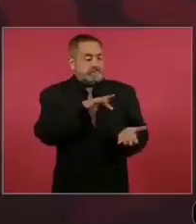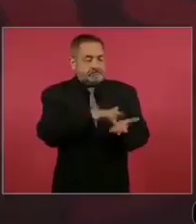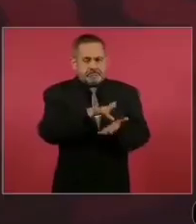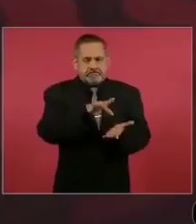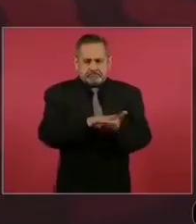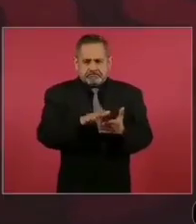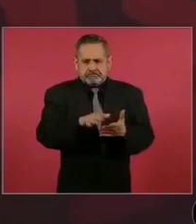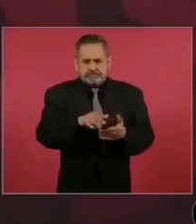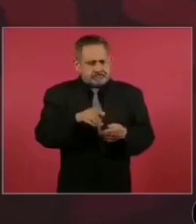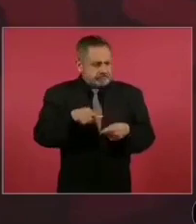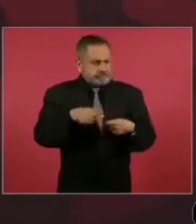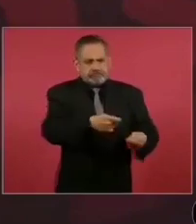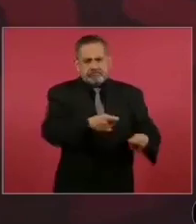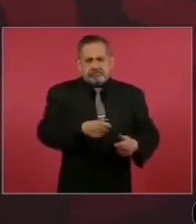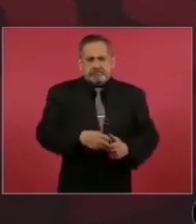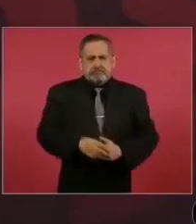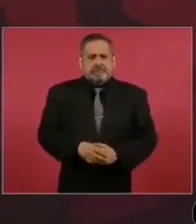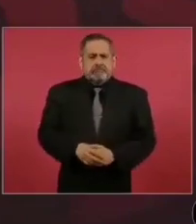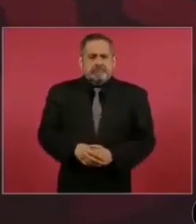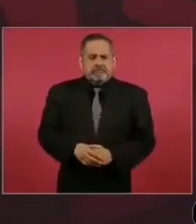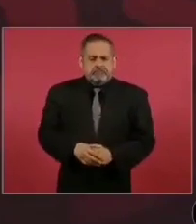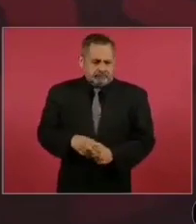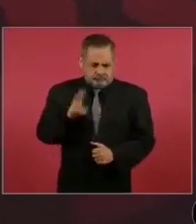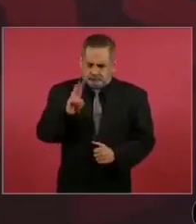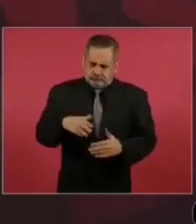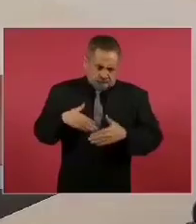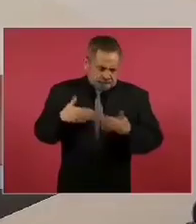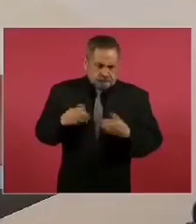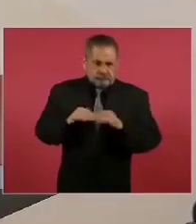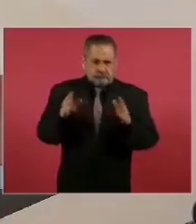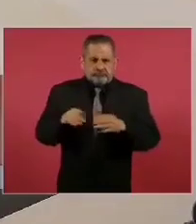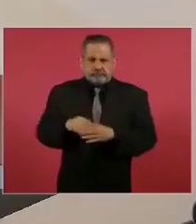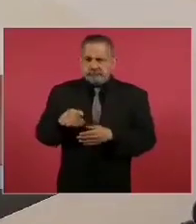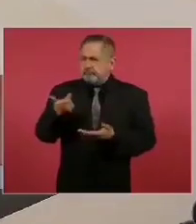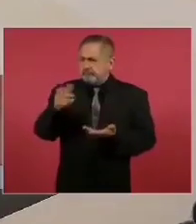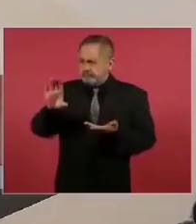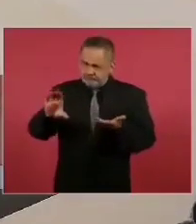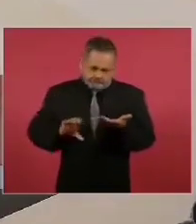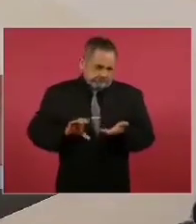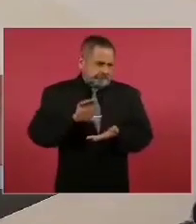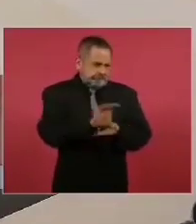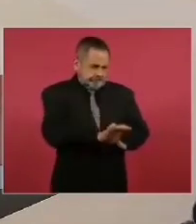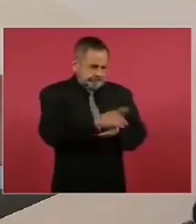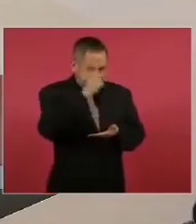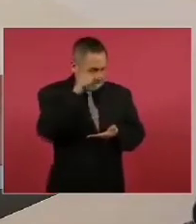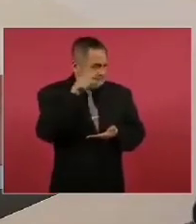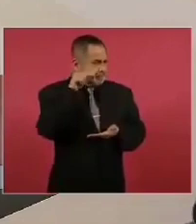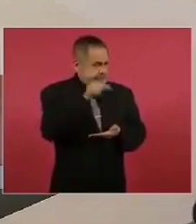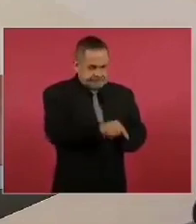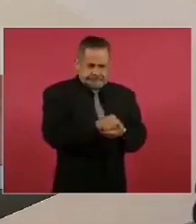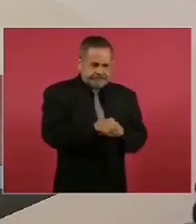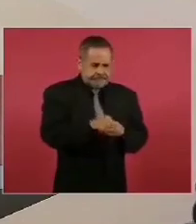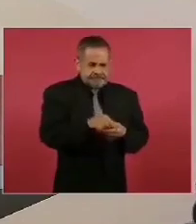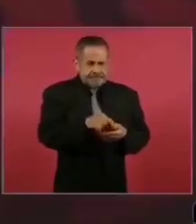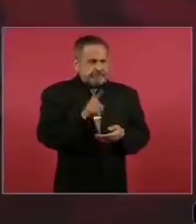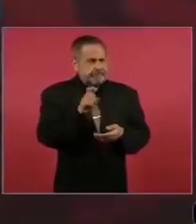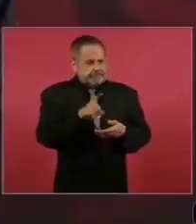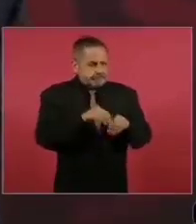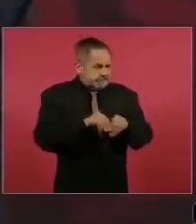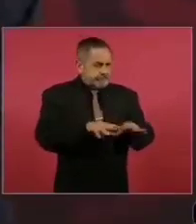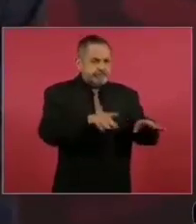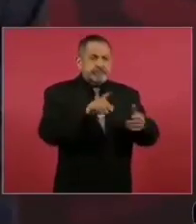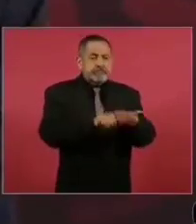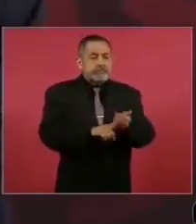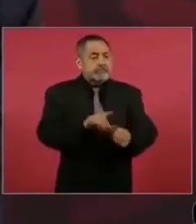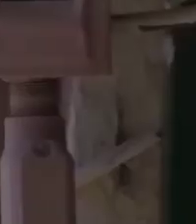decirlo con toda Claridad el subsidio a eh la